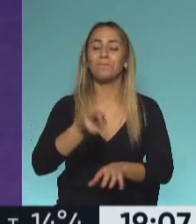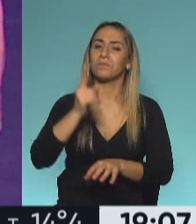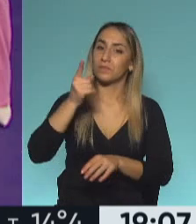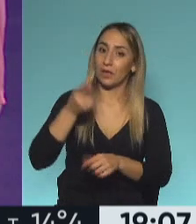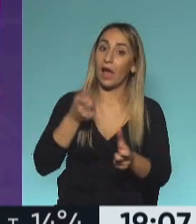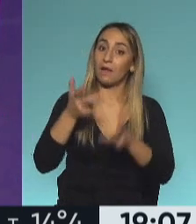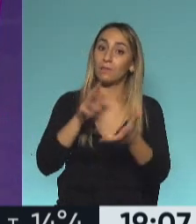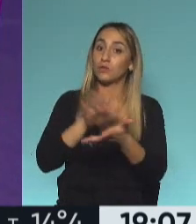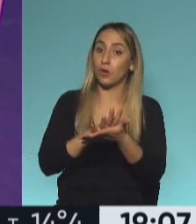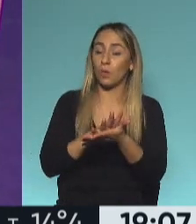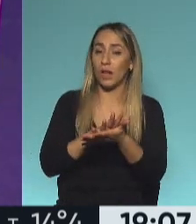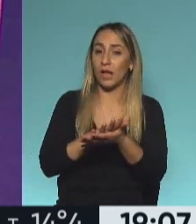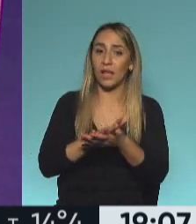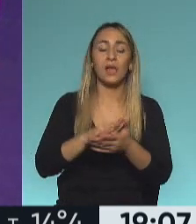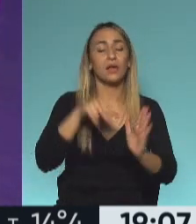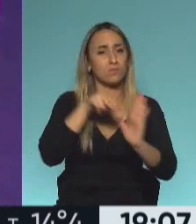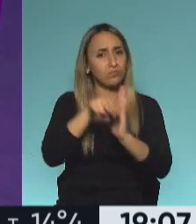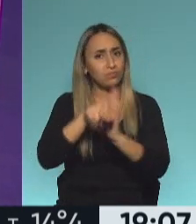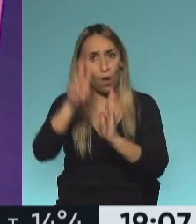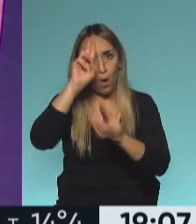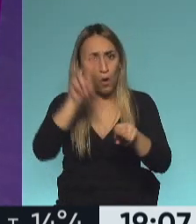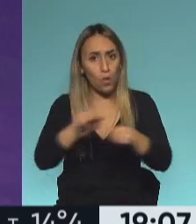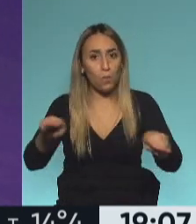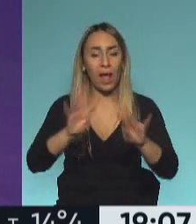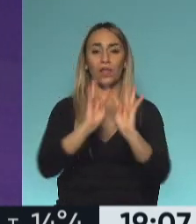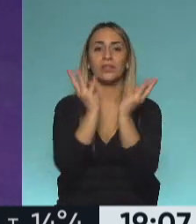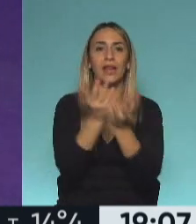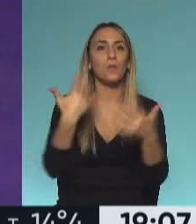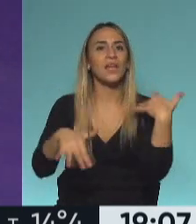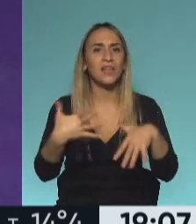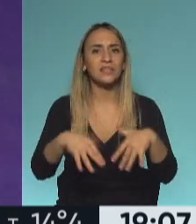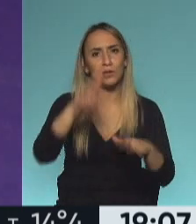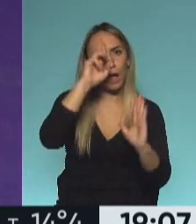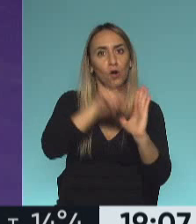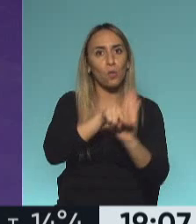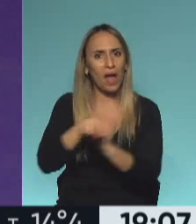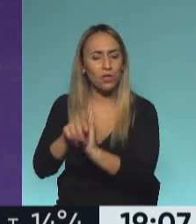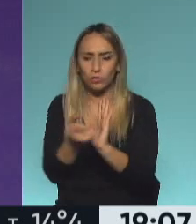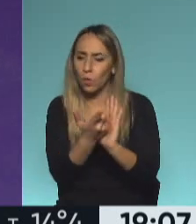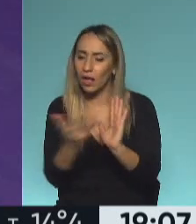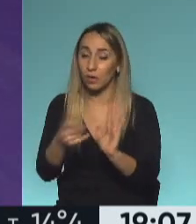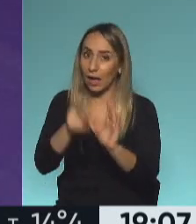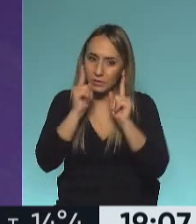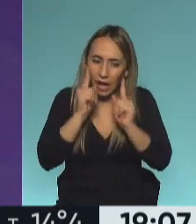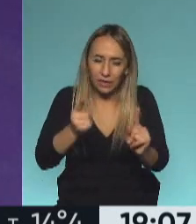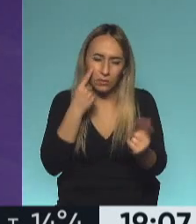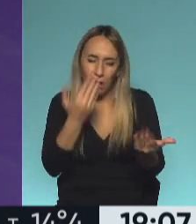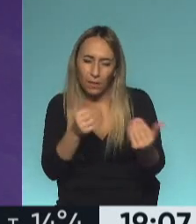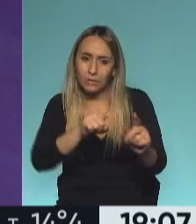también del tema de la ocupación de camas, las unidades de terapia intensiva, porque ahí está también puesta la